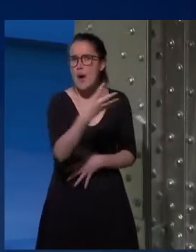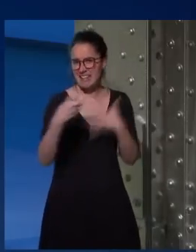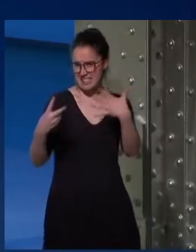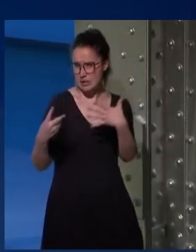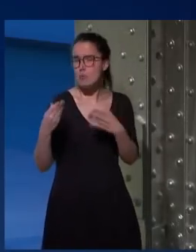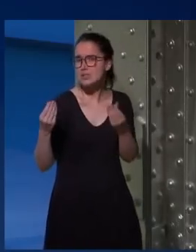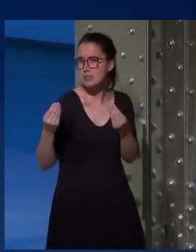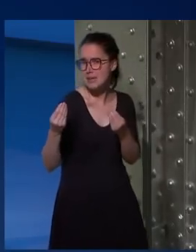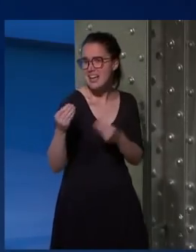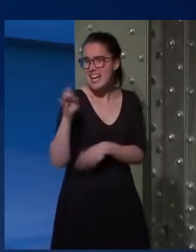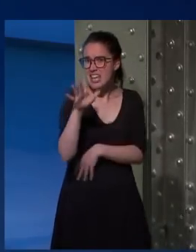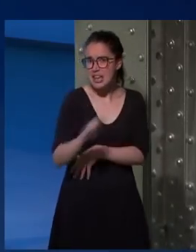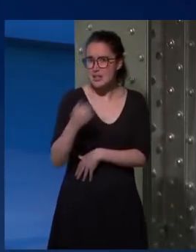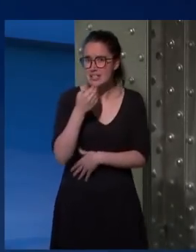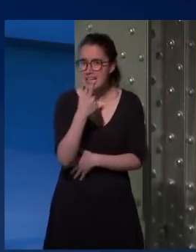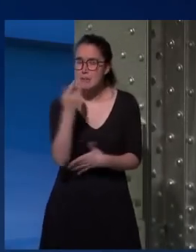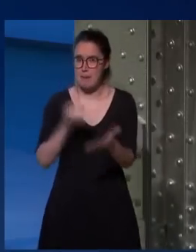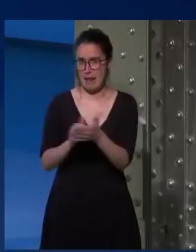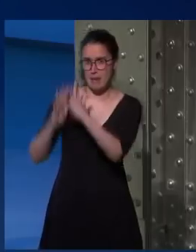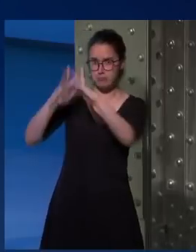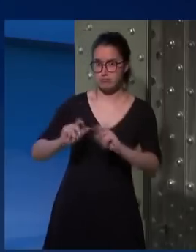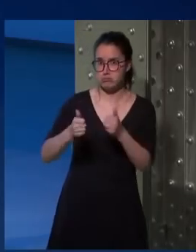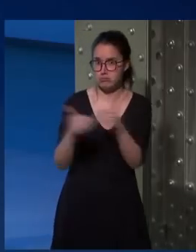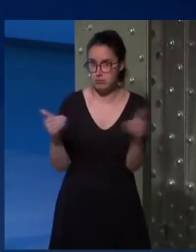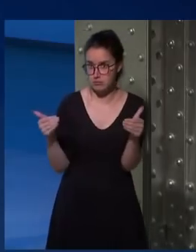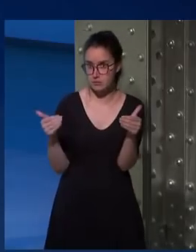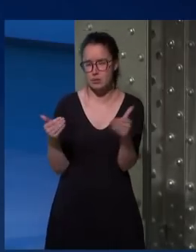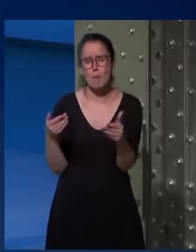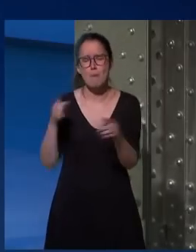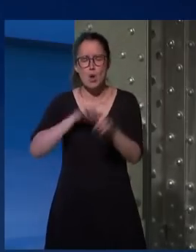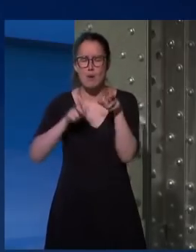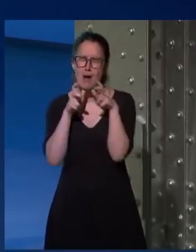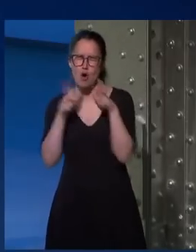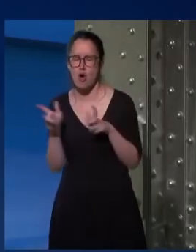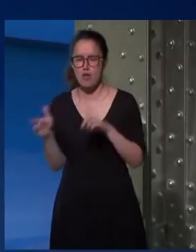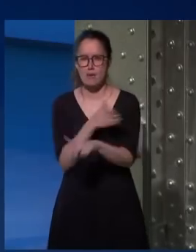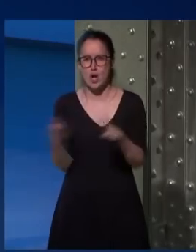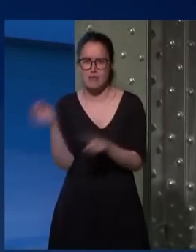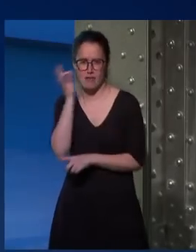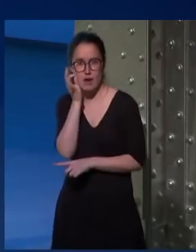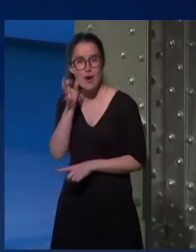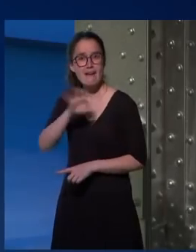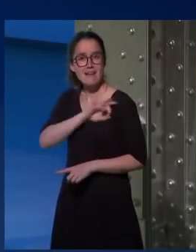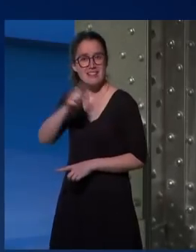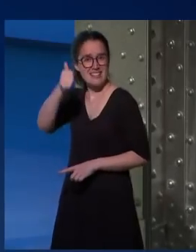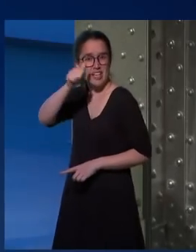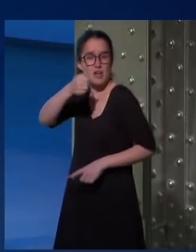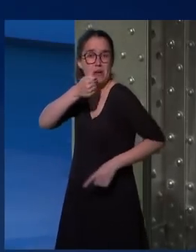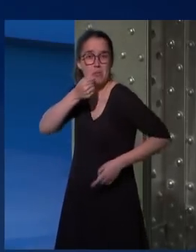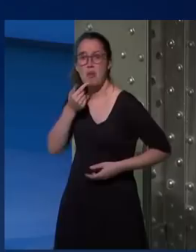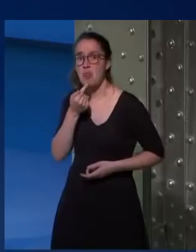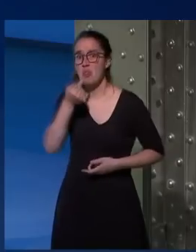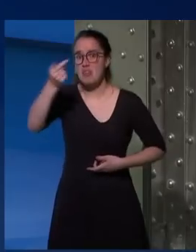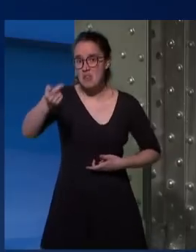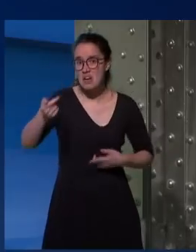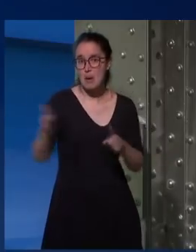Casi 1000 en los últimos 15 años desde que se hace recuento. Tenemos un problema gravísimo de violencia de género. Y hay señores que se permiten decir